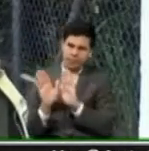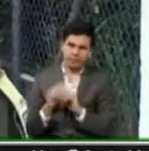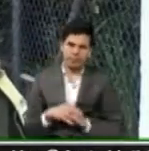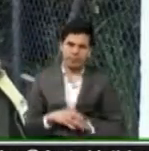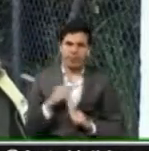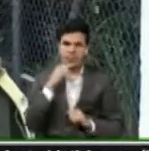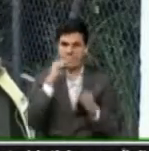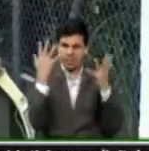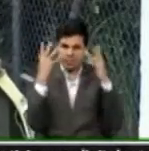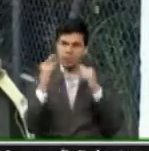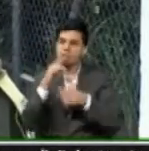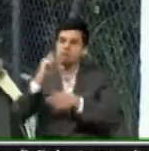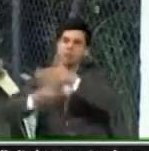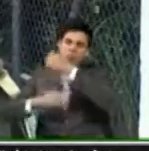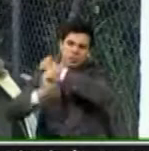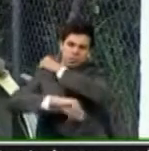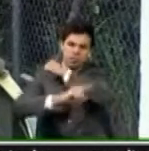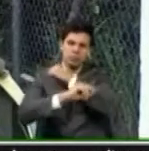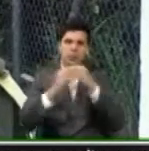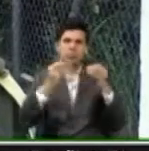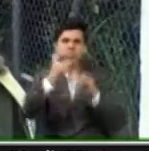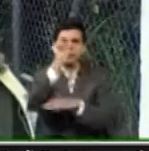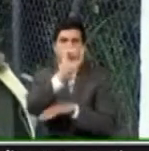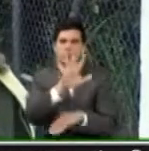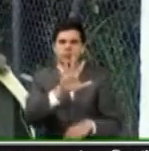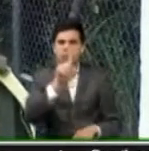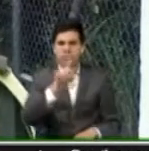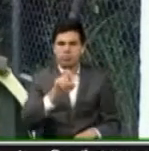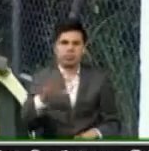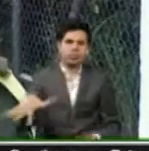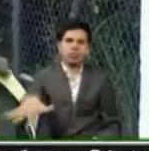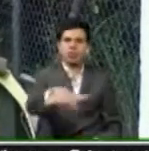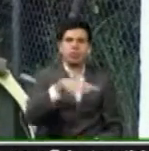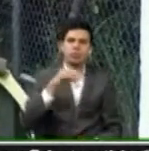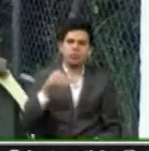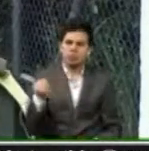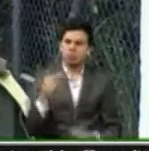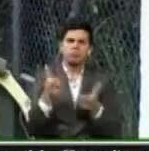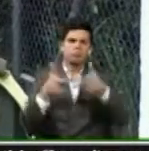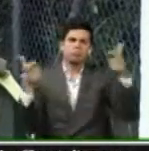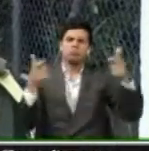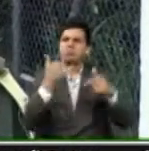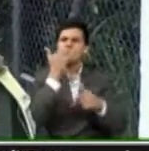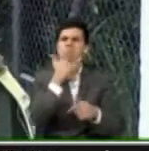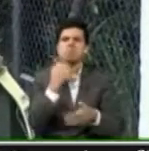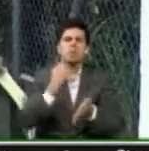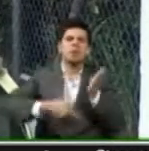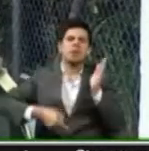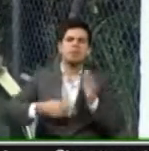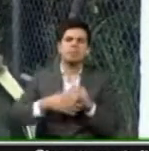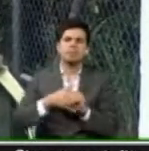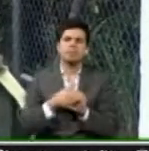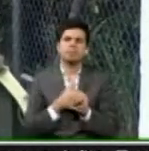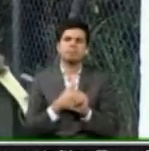E inmovilizamos 56 vehículos. Encontramos que la mayoría de las infracciones fueron